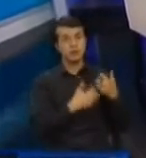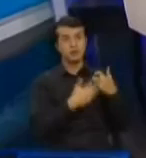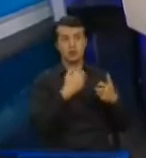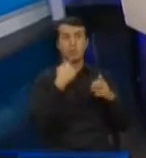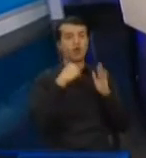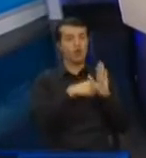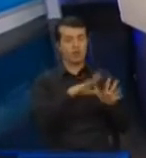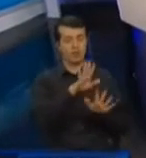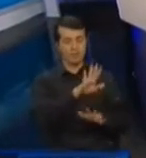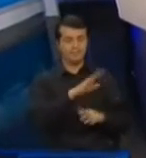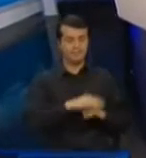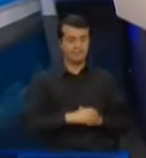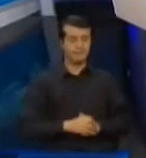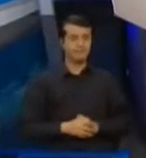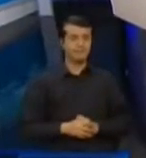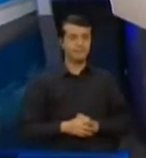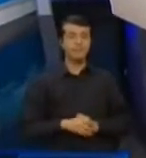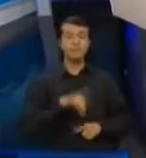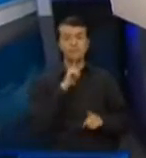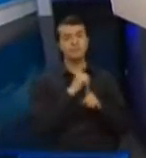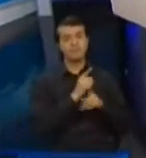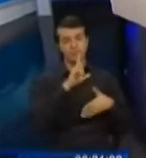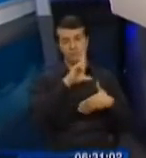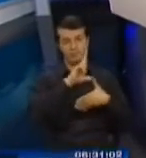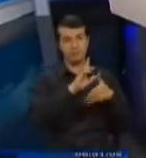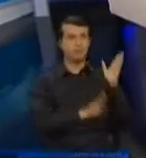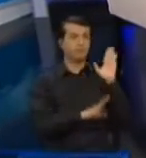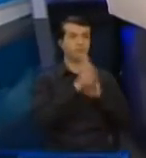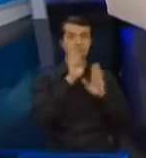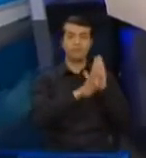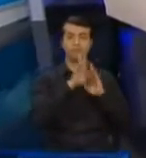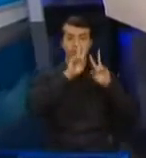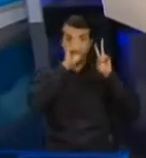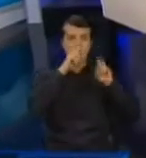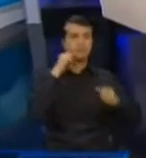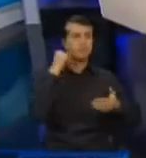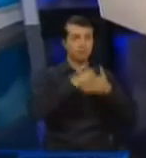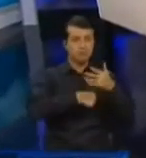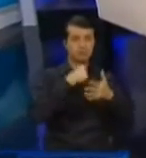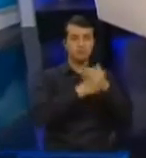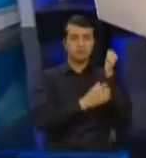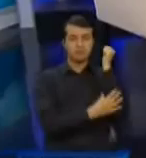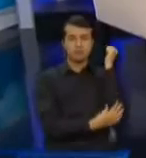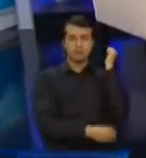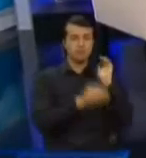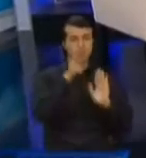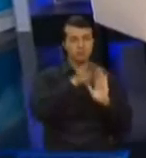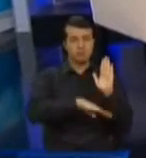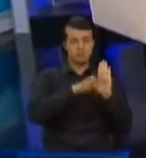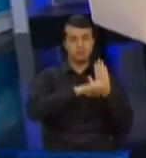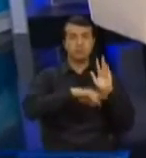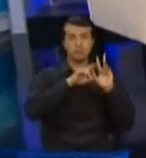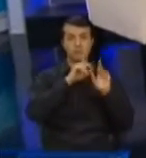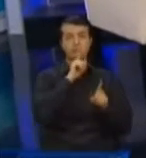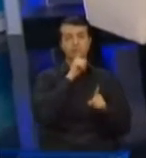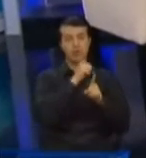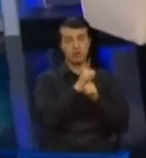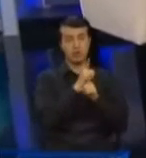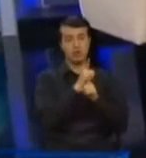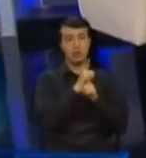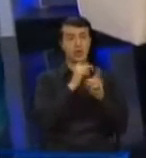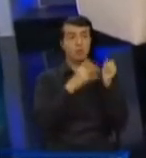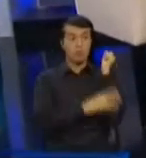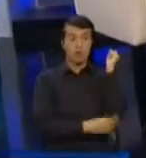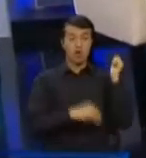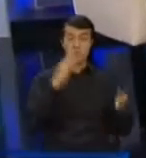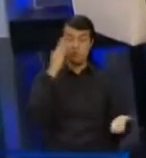siguiente. Sí, Latinoamérica avanzó mucho en la lucha contra la pobreza en cuanto a la disminución, más no en cuanto